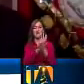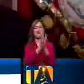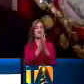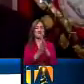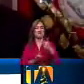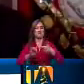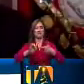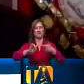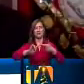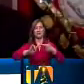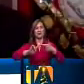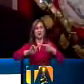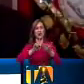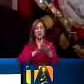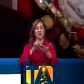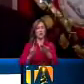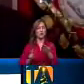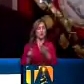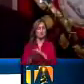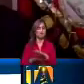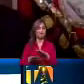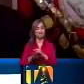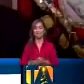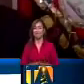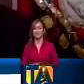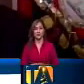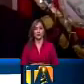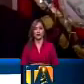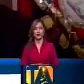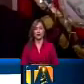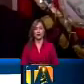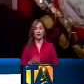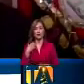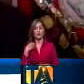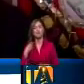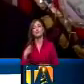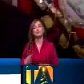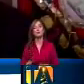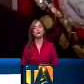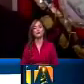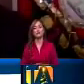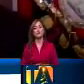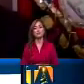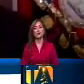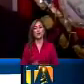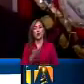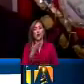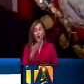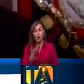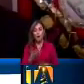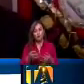y tampoco implica el pago del salario básico unificado, que lo vamos a lograr a través de